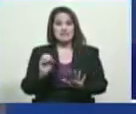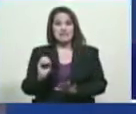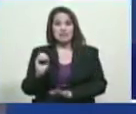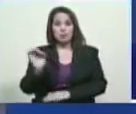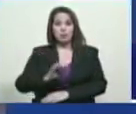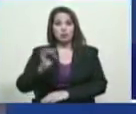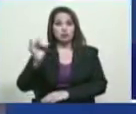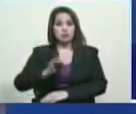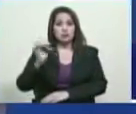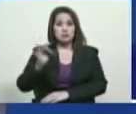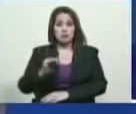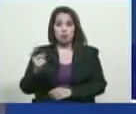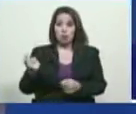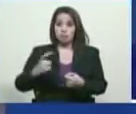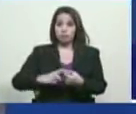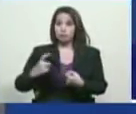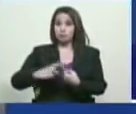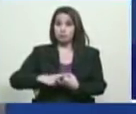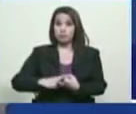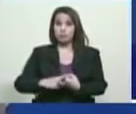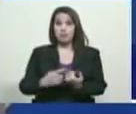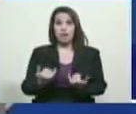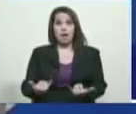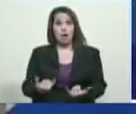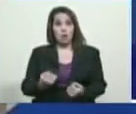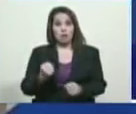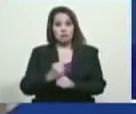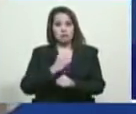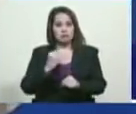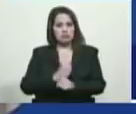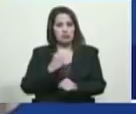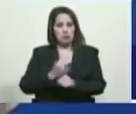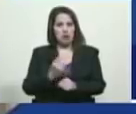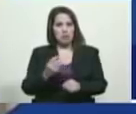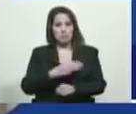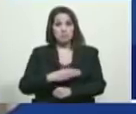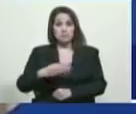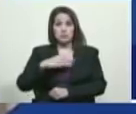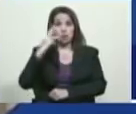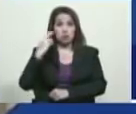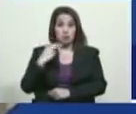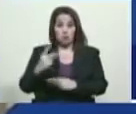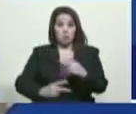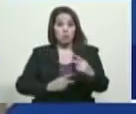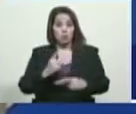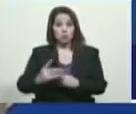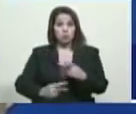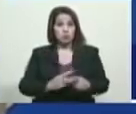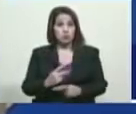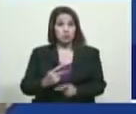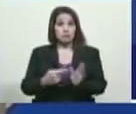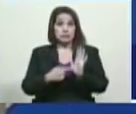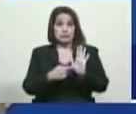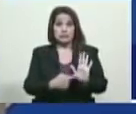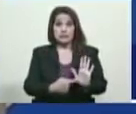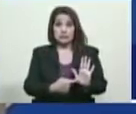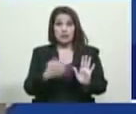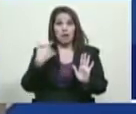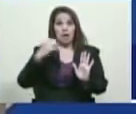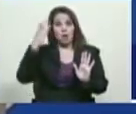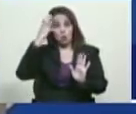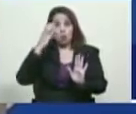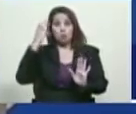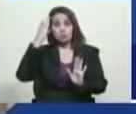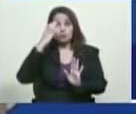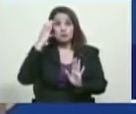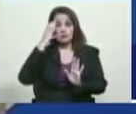60% de los captados se han incorporado a la mención de Rivas productivo, lo que evidencia que hay conciencia de que en